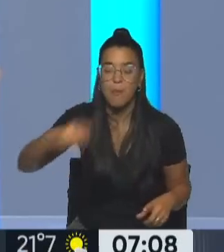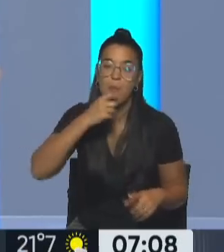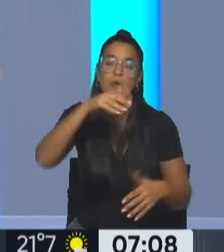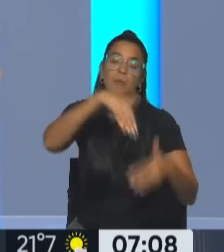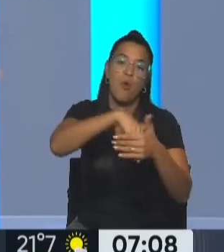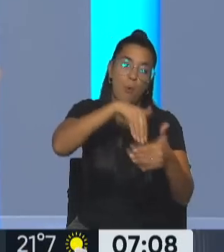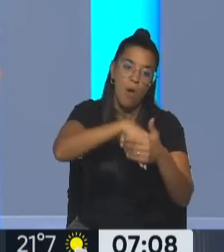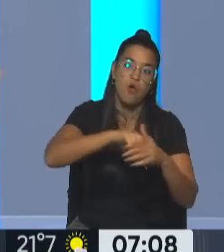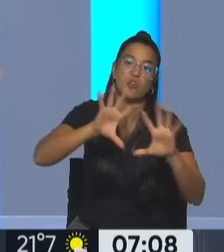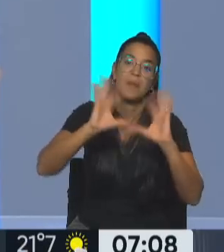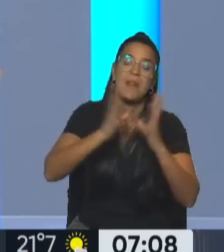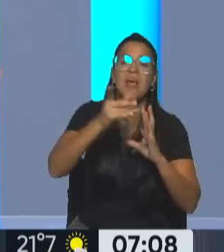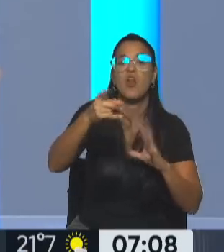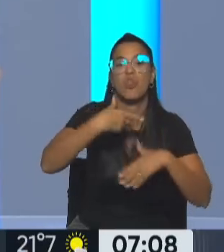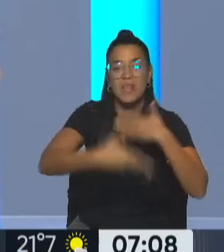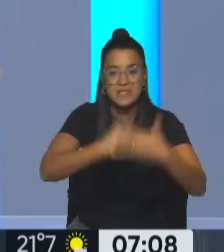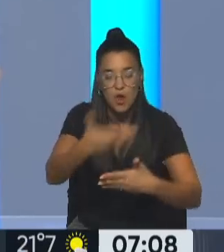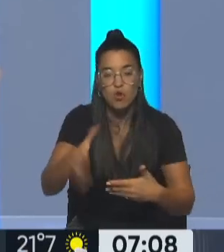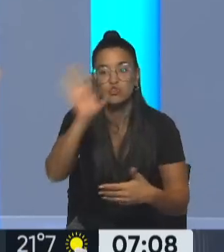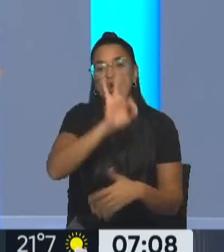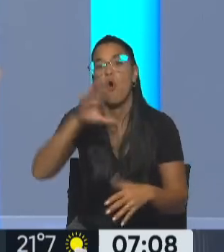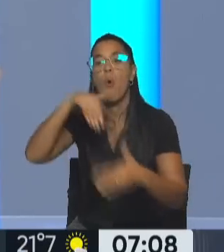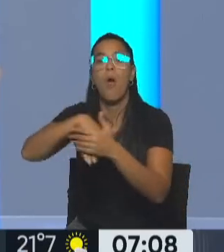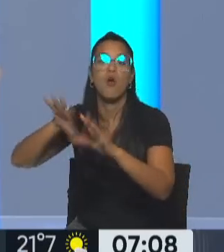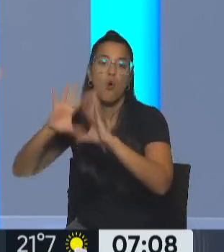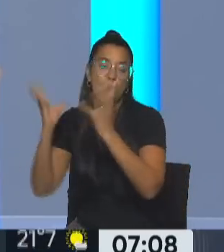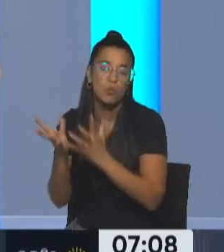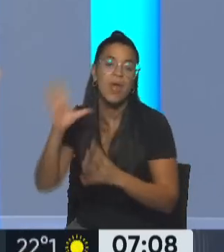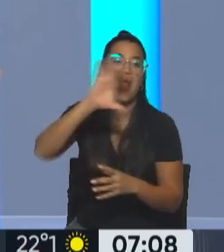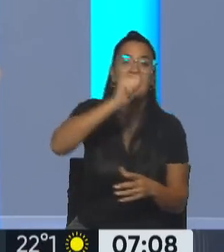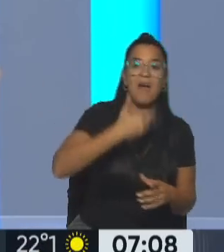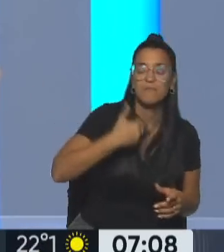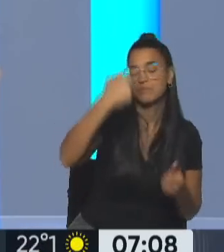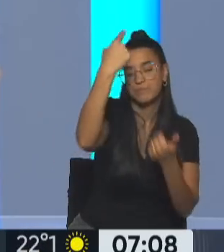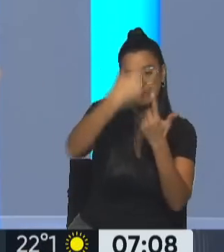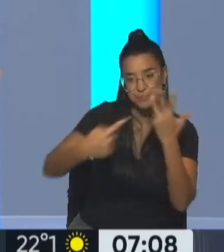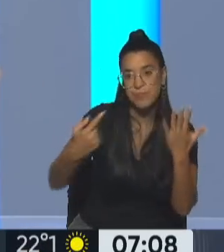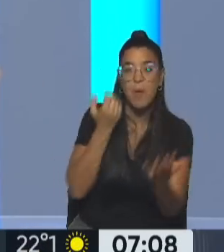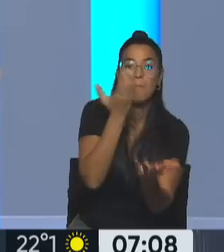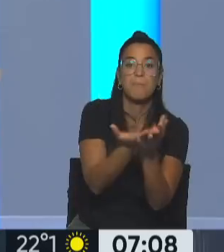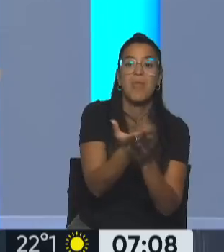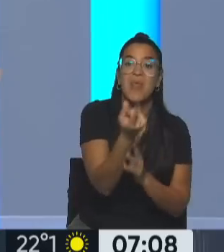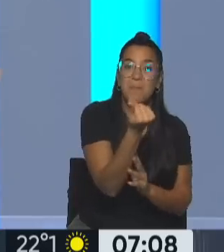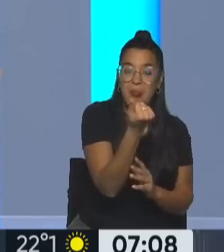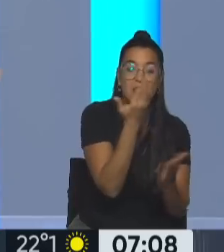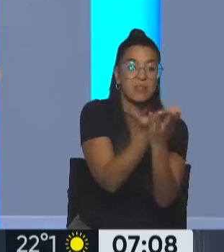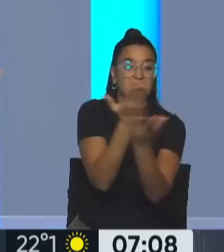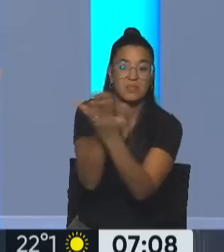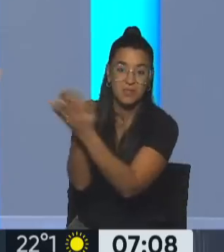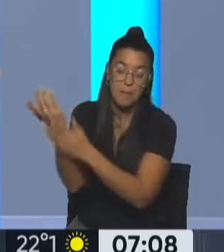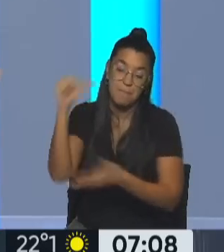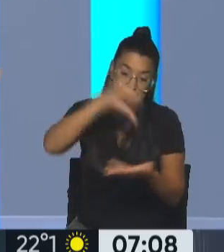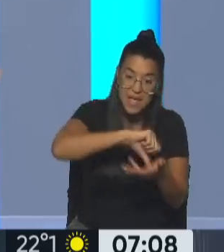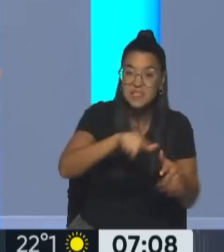el banco interamericano de desarrollo como puede ser el Banco Mundial la caf y demás digamos para pedir plata a un país que